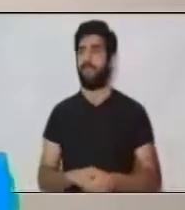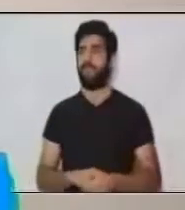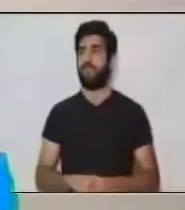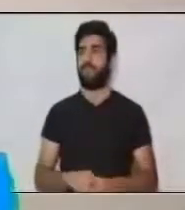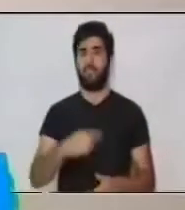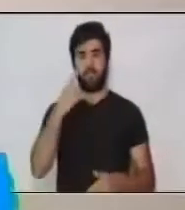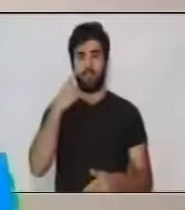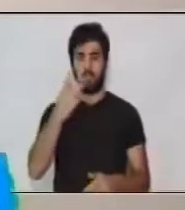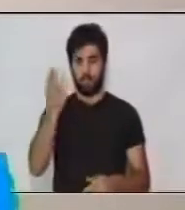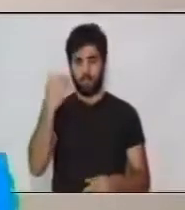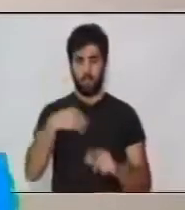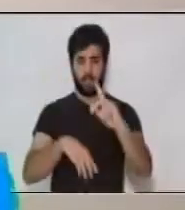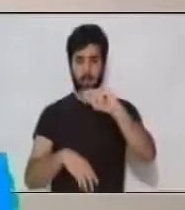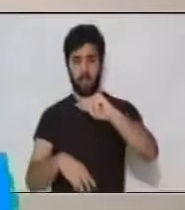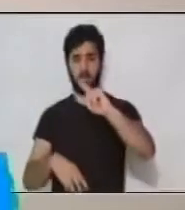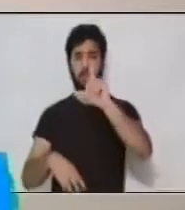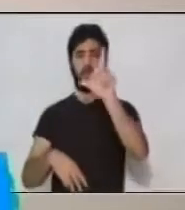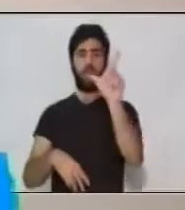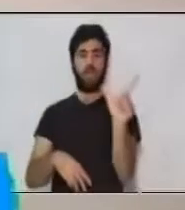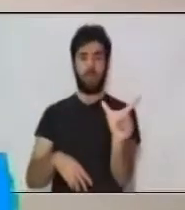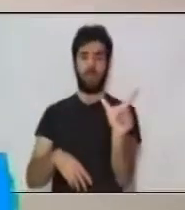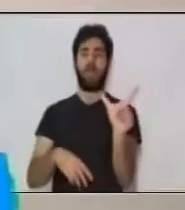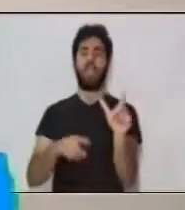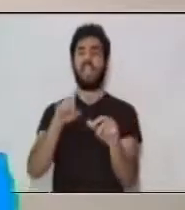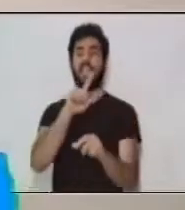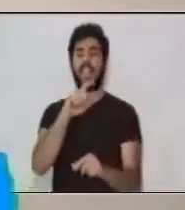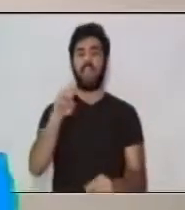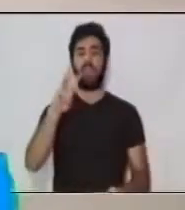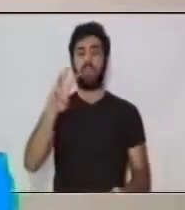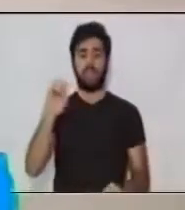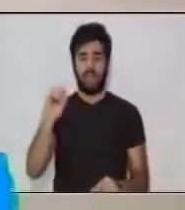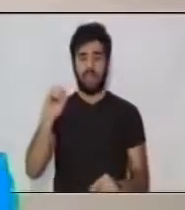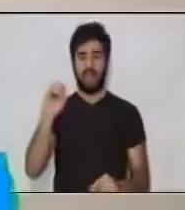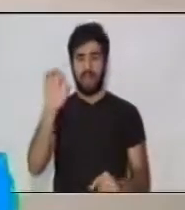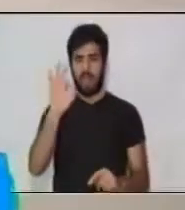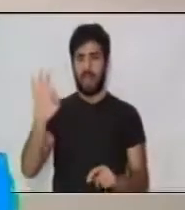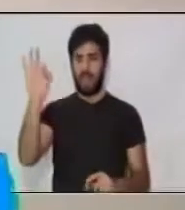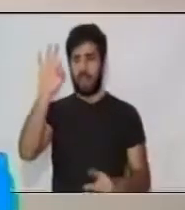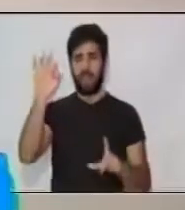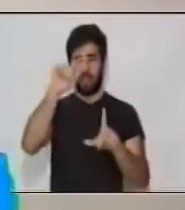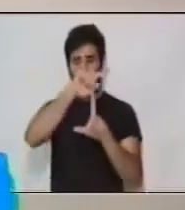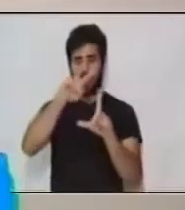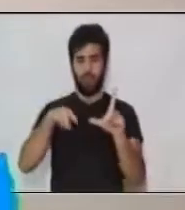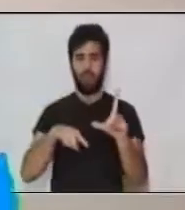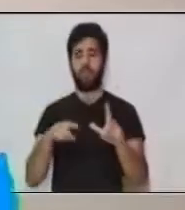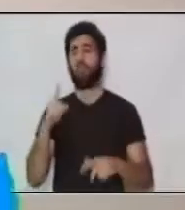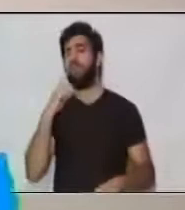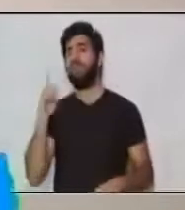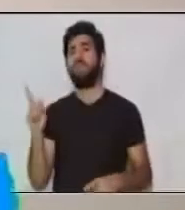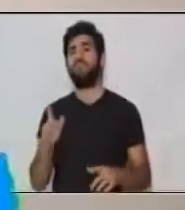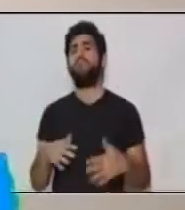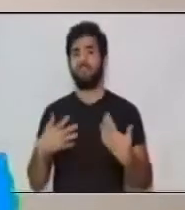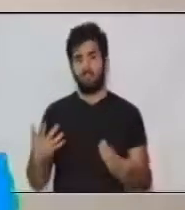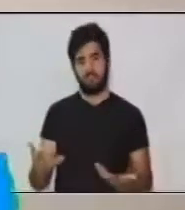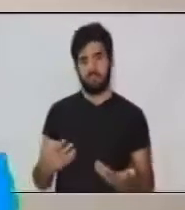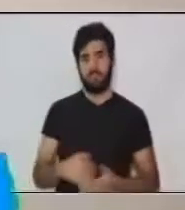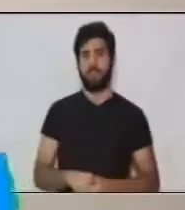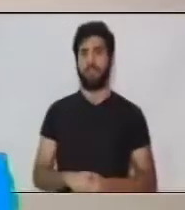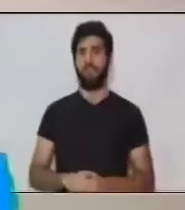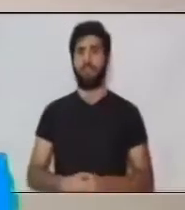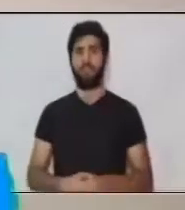130 grados. ¿Cómo se llaman los ángulos que son mayores de 90 grados y menores de 180?